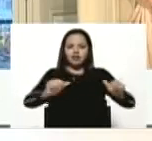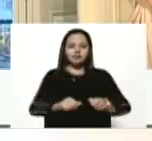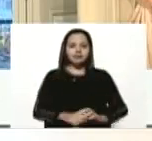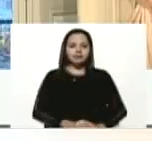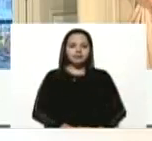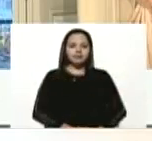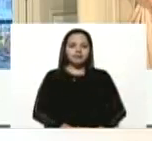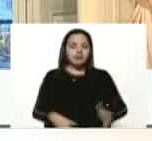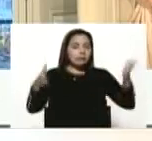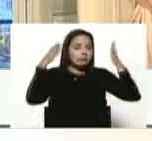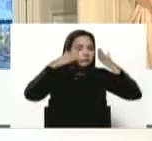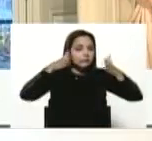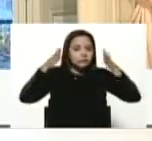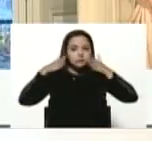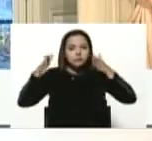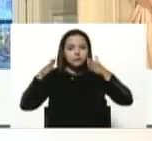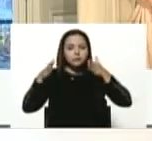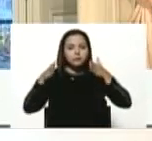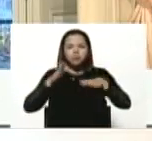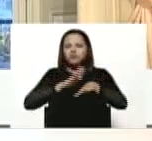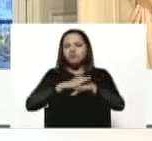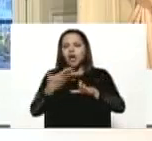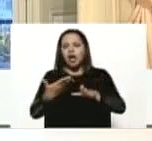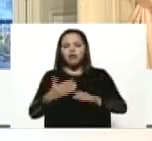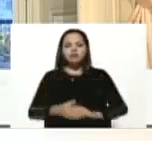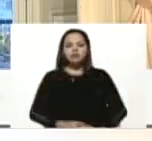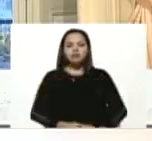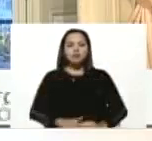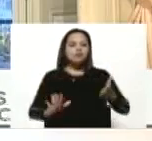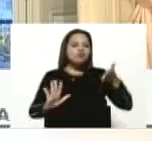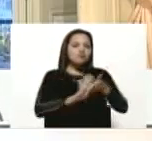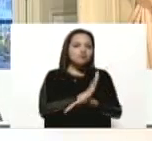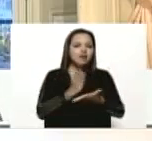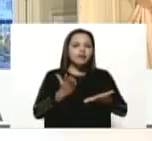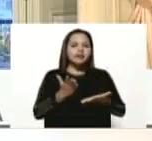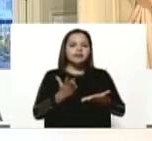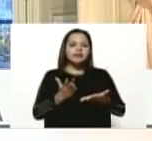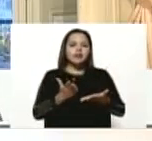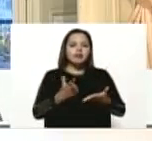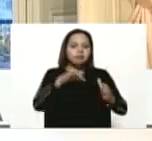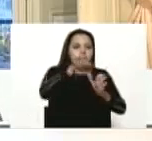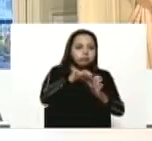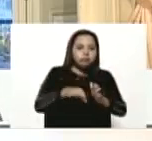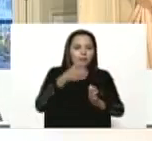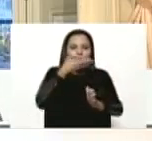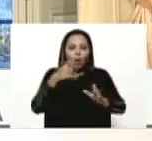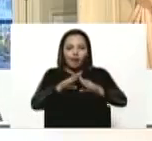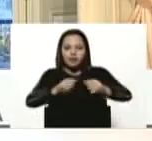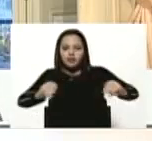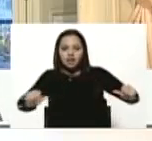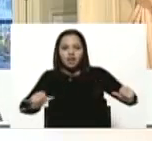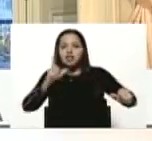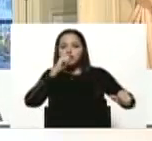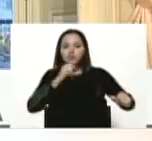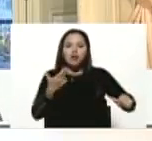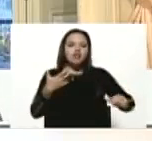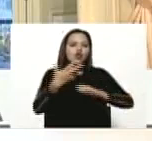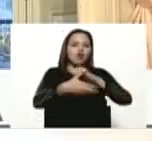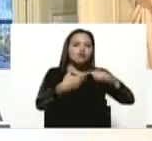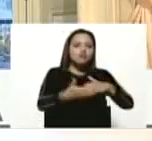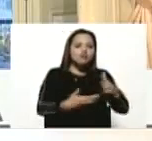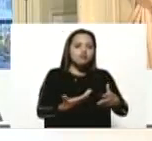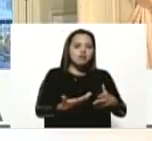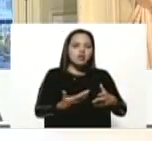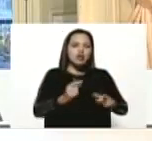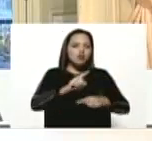la asesoría a tiempo para todo lo que tiene que ver con el enriquecimiento de la tierra y con no agredir el